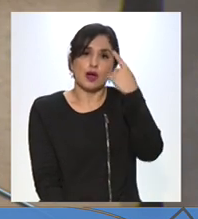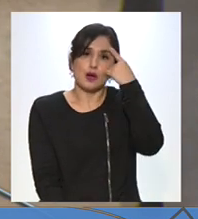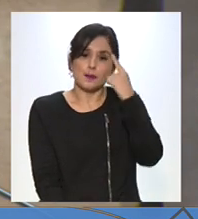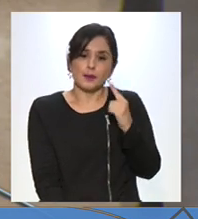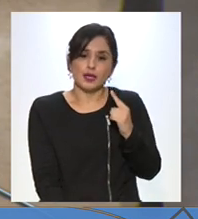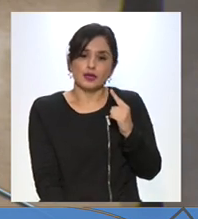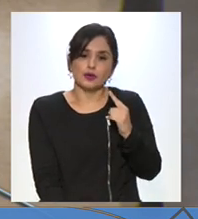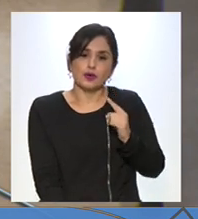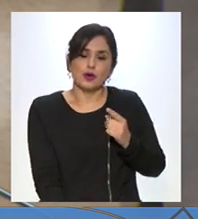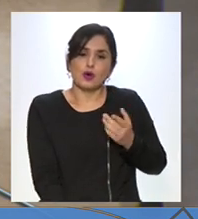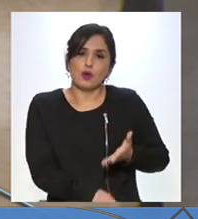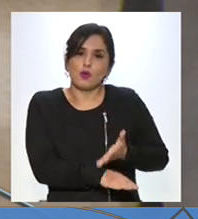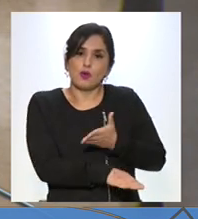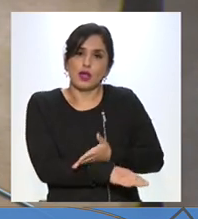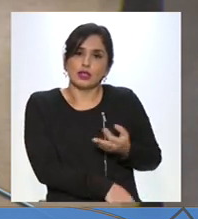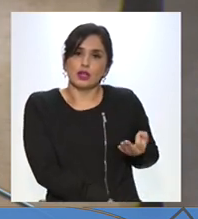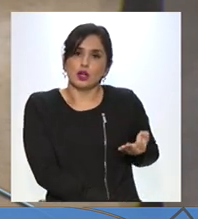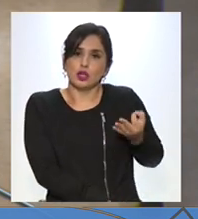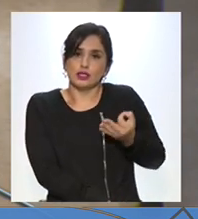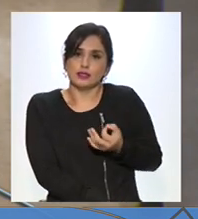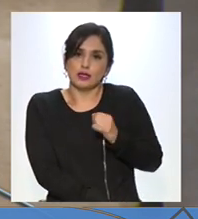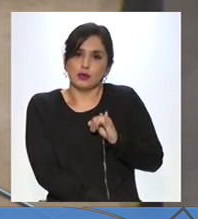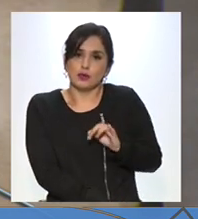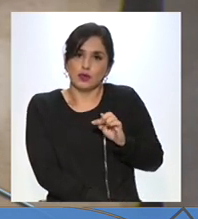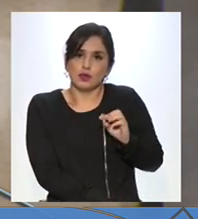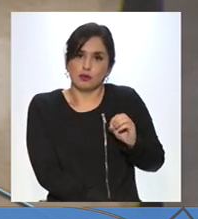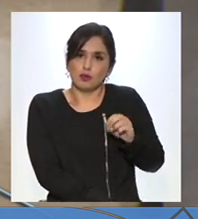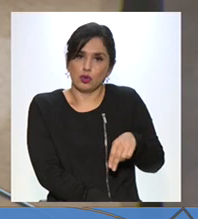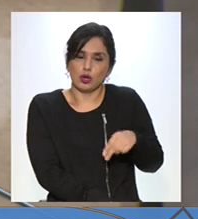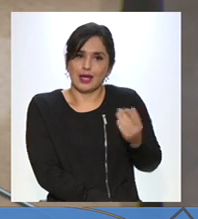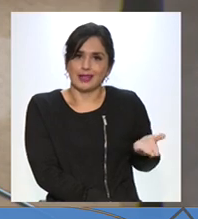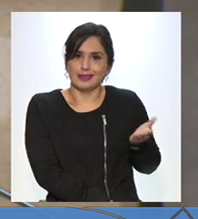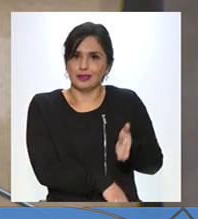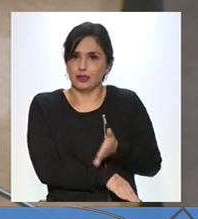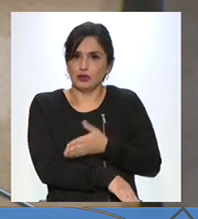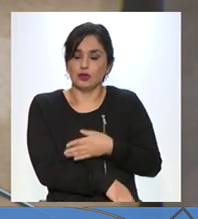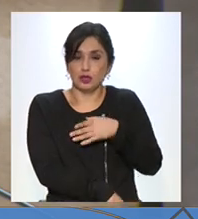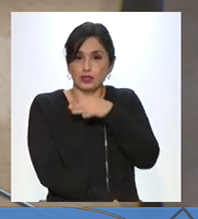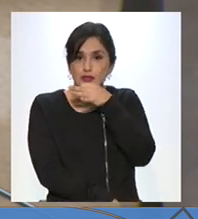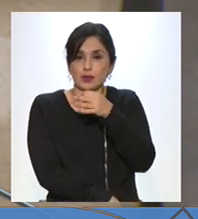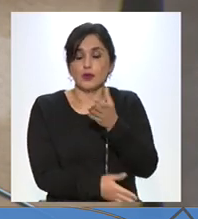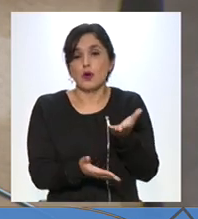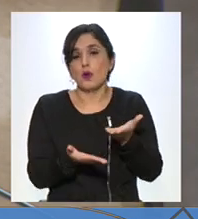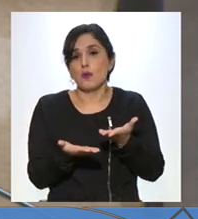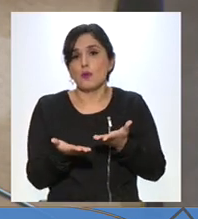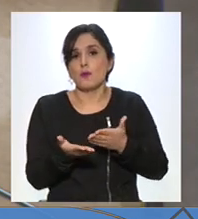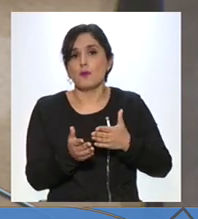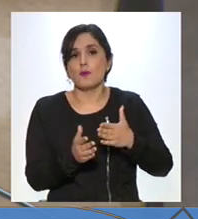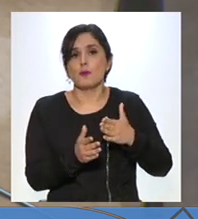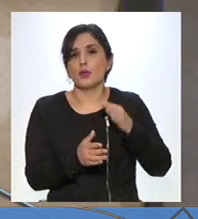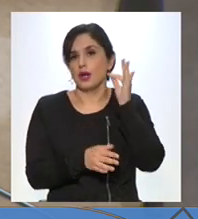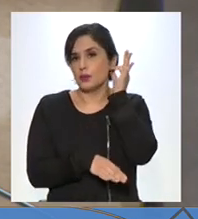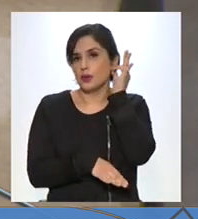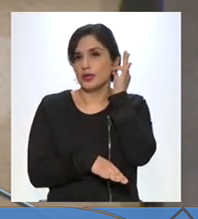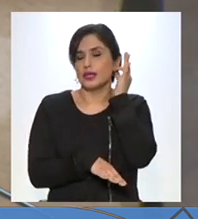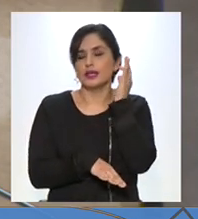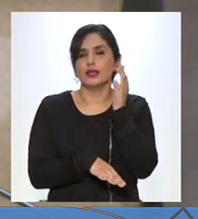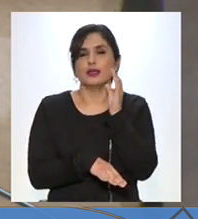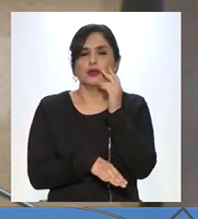lo comentábamos en el IPOMA anterior, por lo menos en el caso de las mujeres hemos detectado que